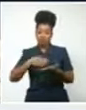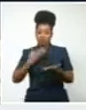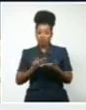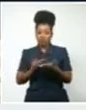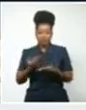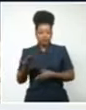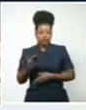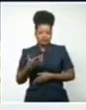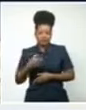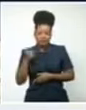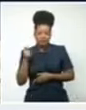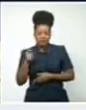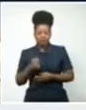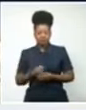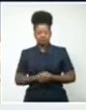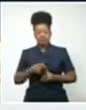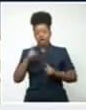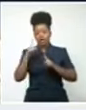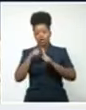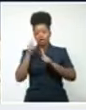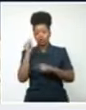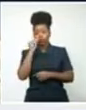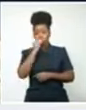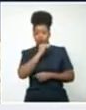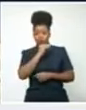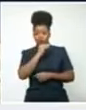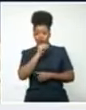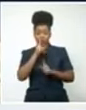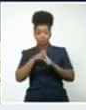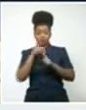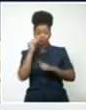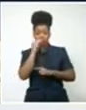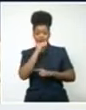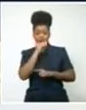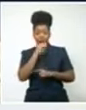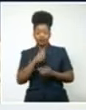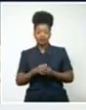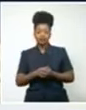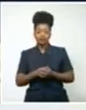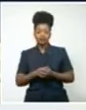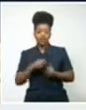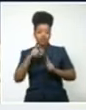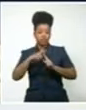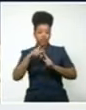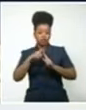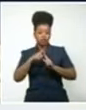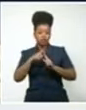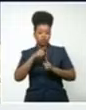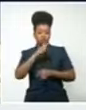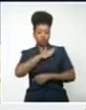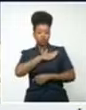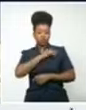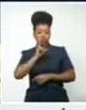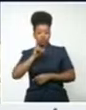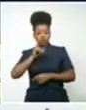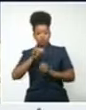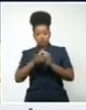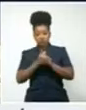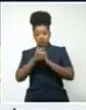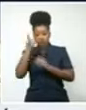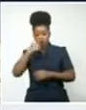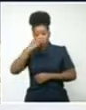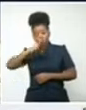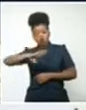La tecnología Tecnosuma es una tecnología que existe en nuestro país, cubana, de la ciencia